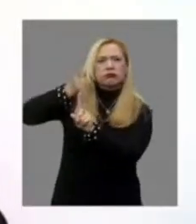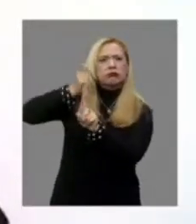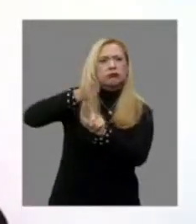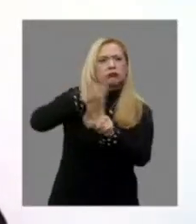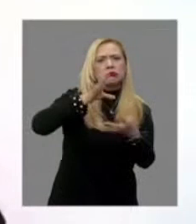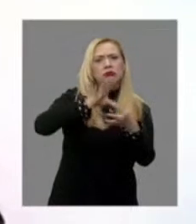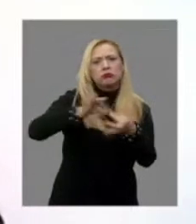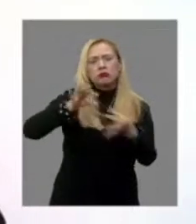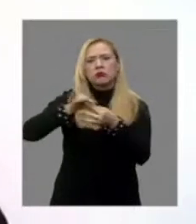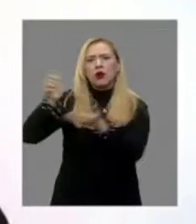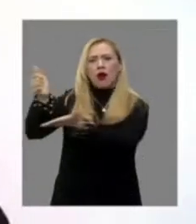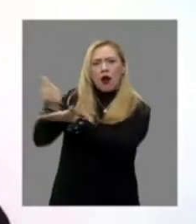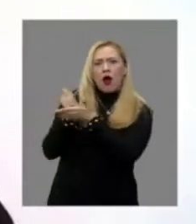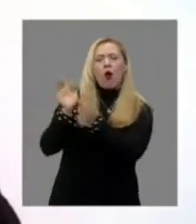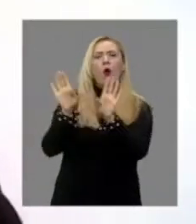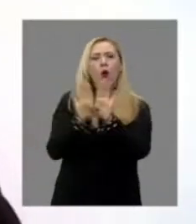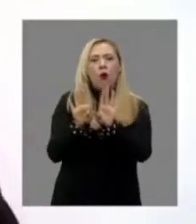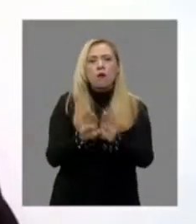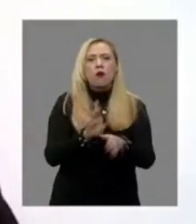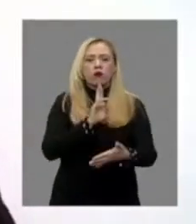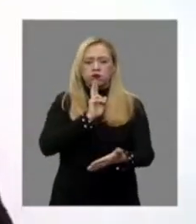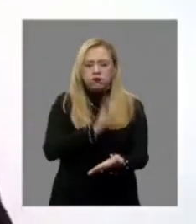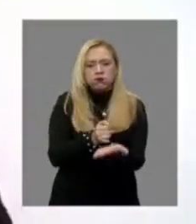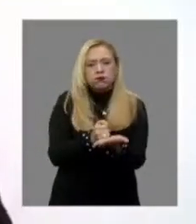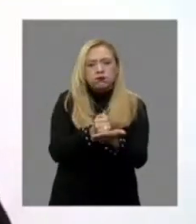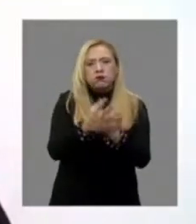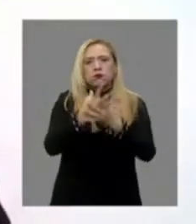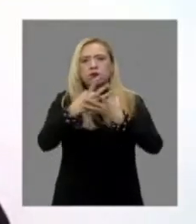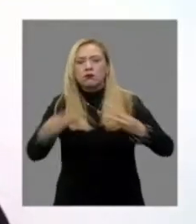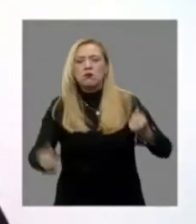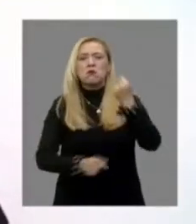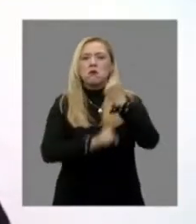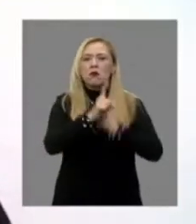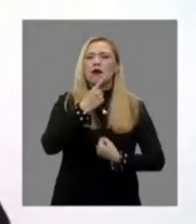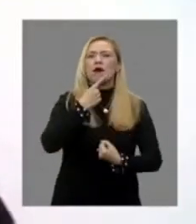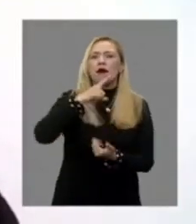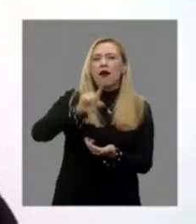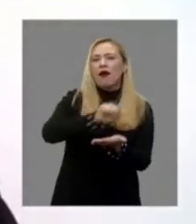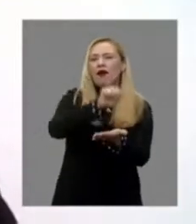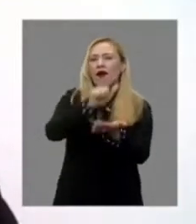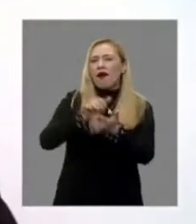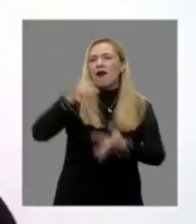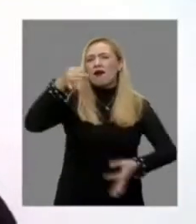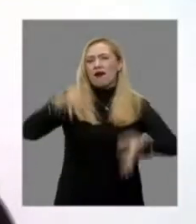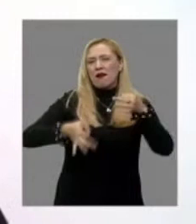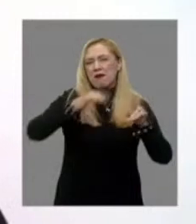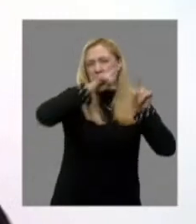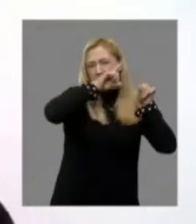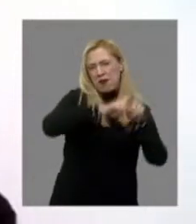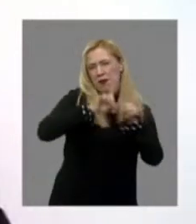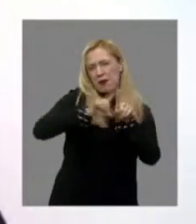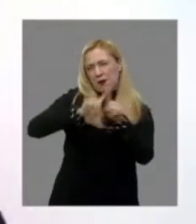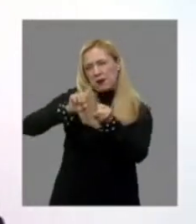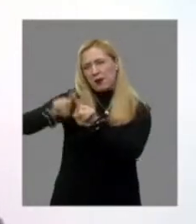nos orientó en la solución de muchos de los conflictos jurídicos o